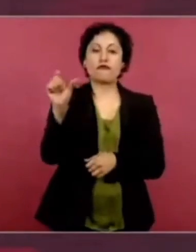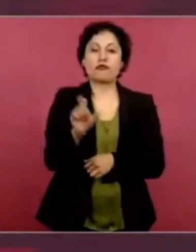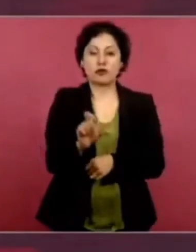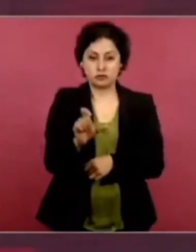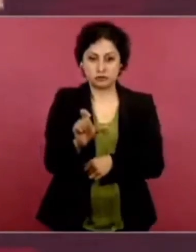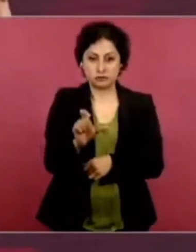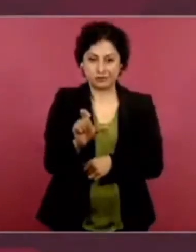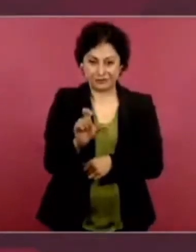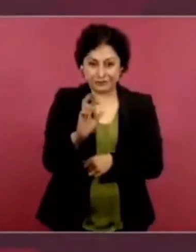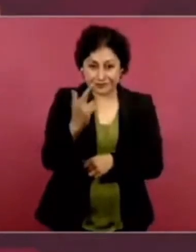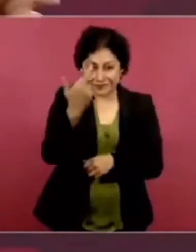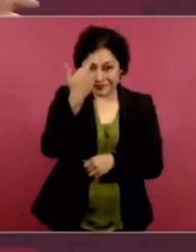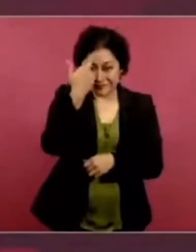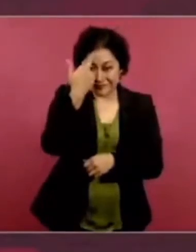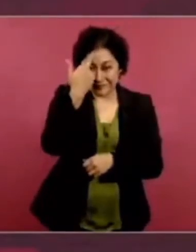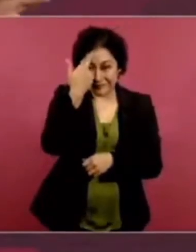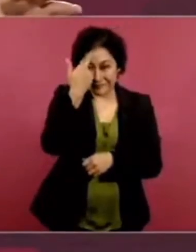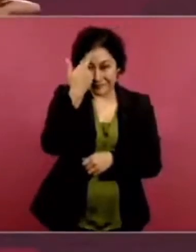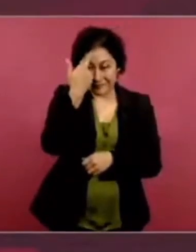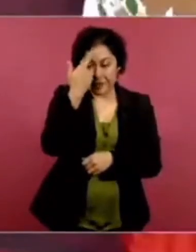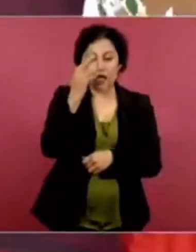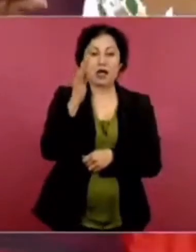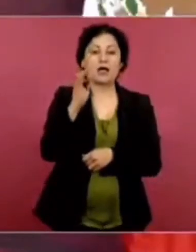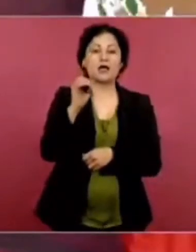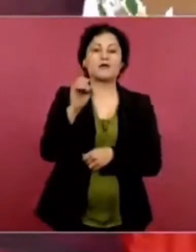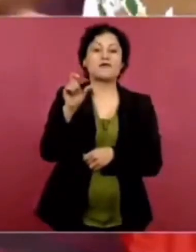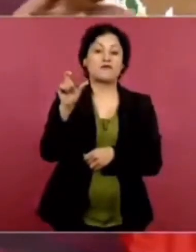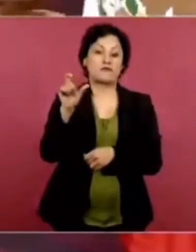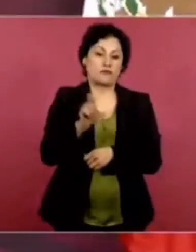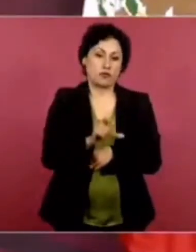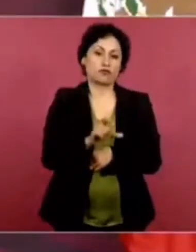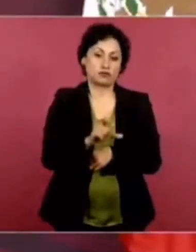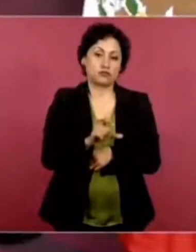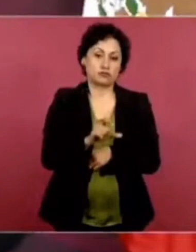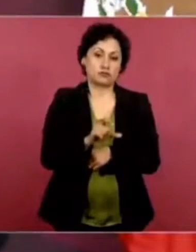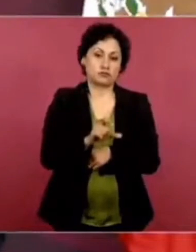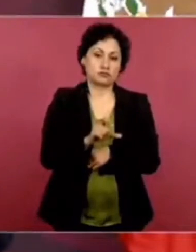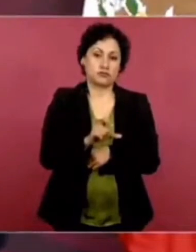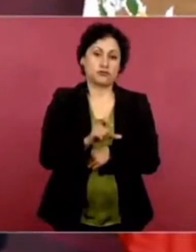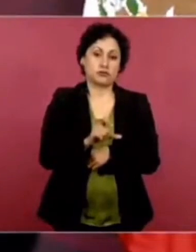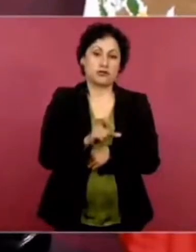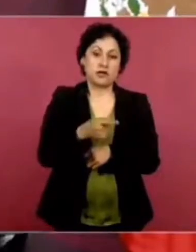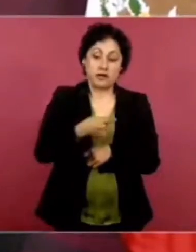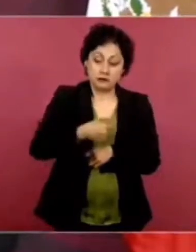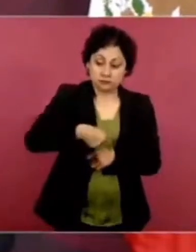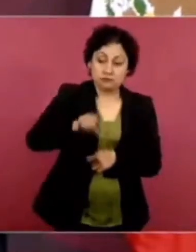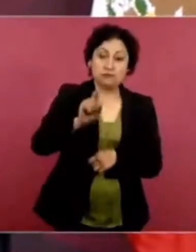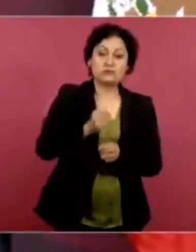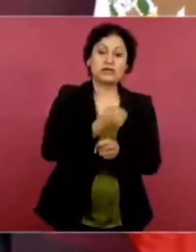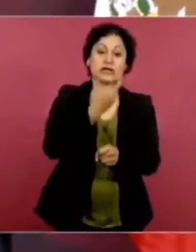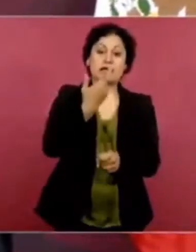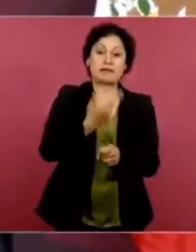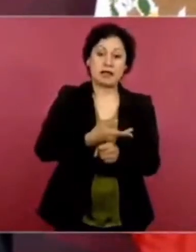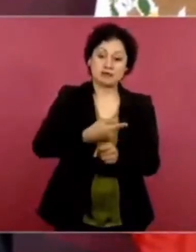que mandó secretarios del gobierno, de delegados